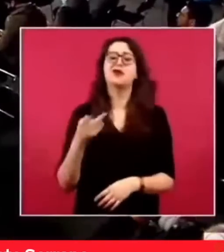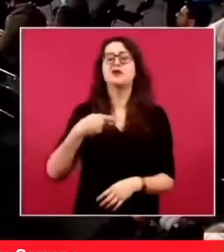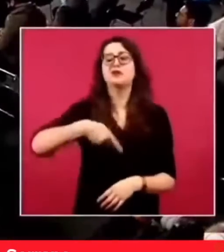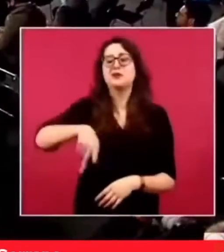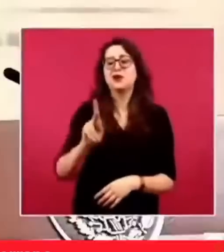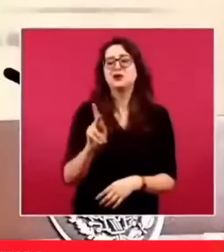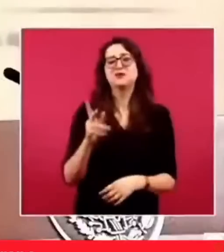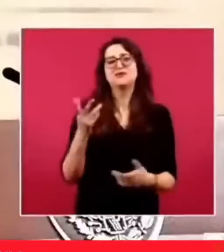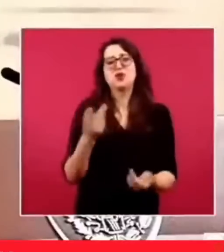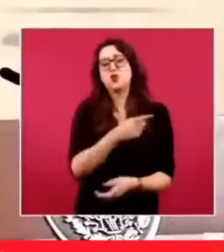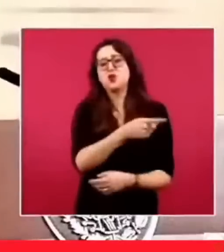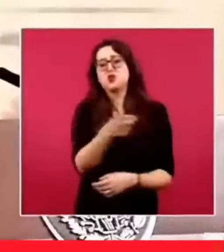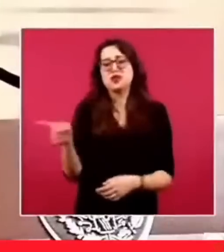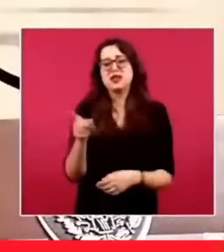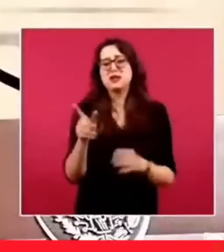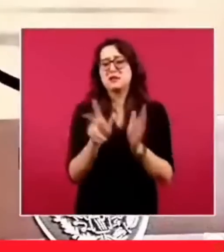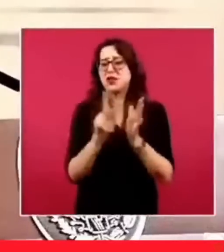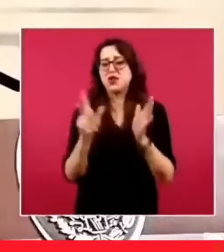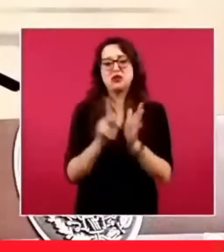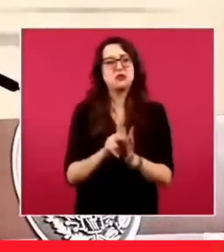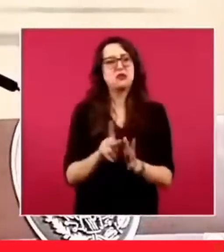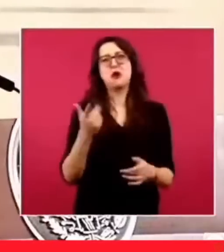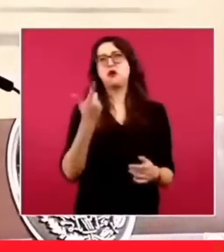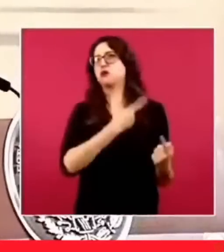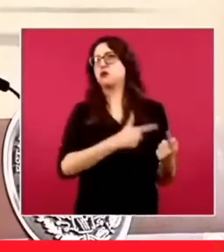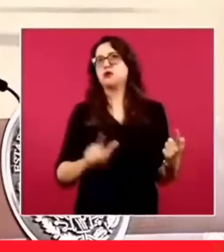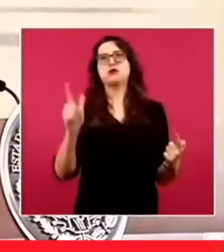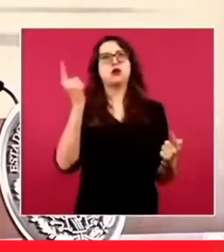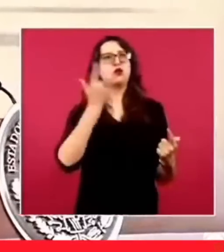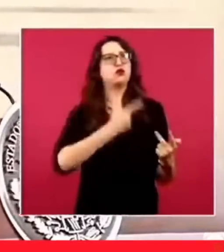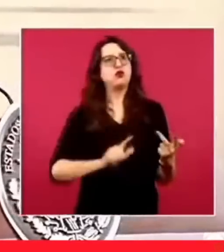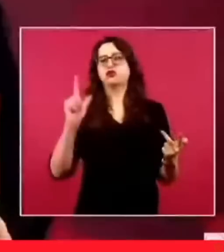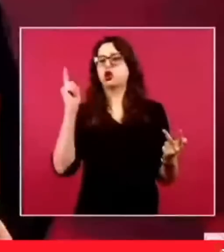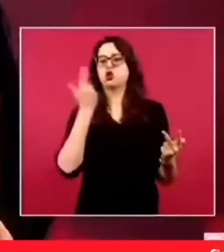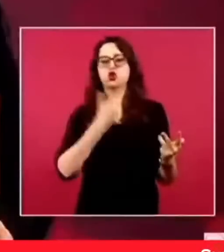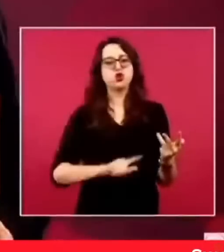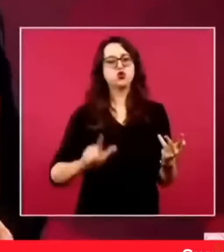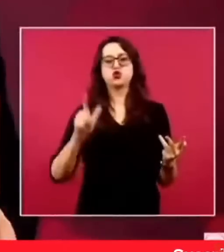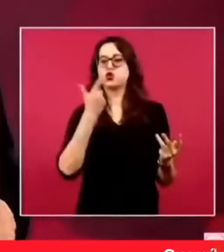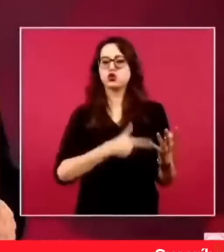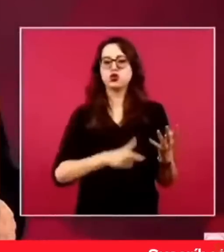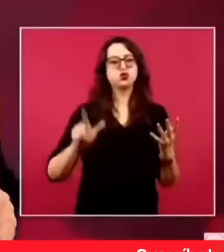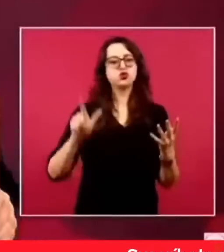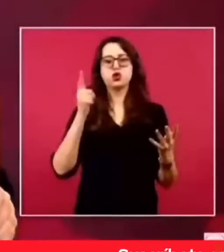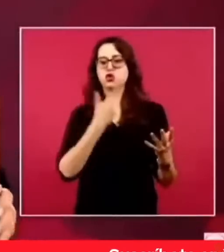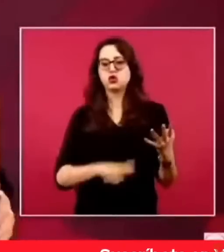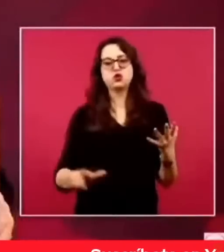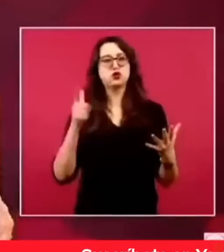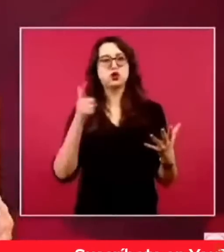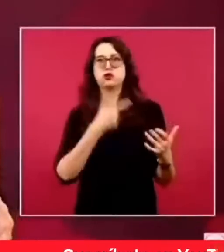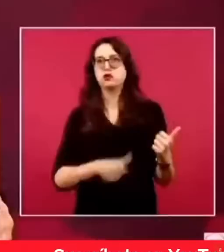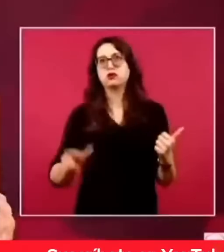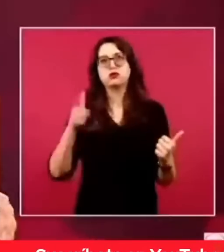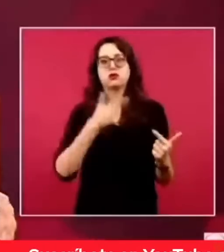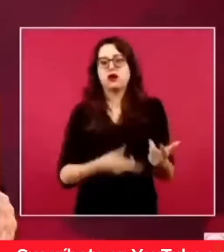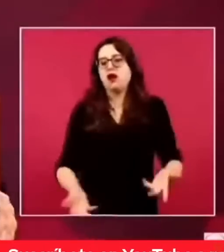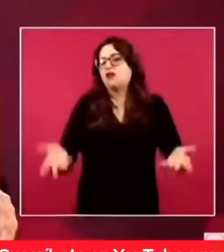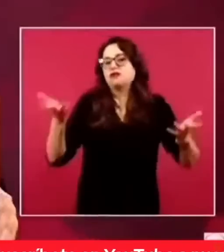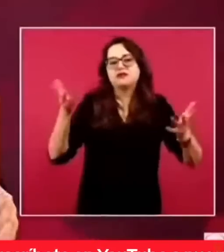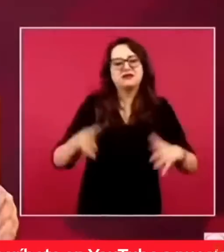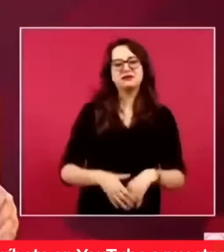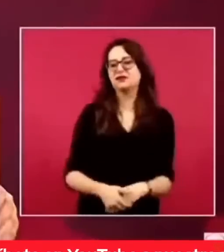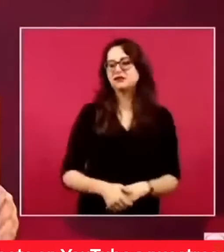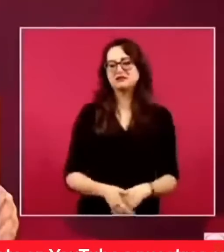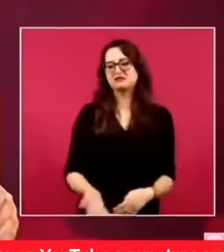en mi estrategia, me doy cuenta qué cosa es lo que ustedes opinan, y ya